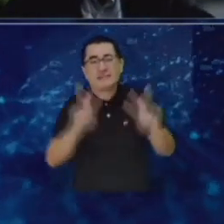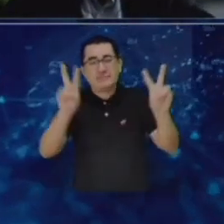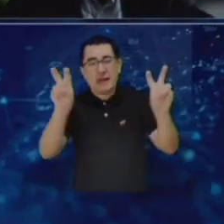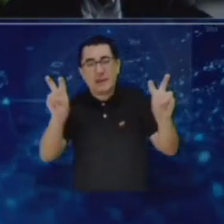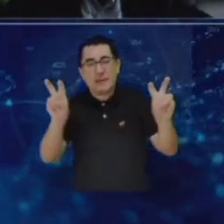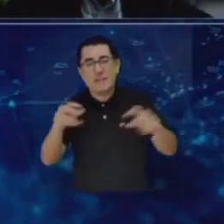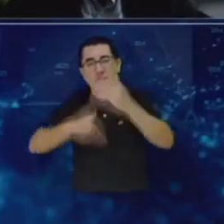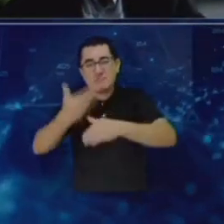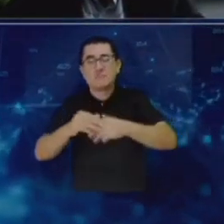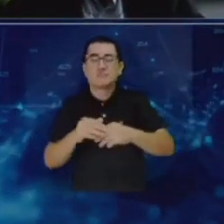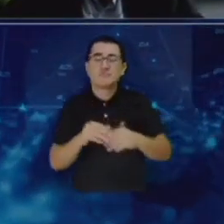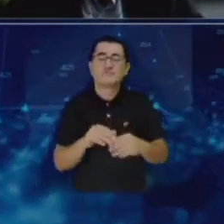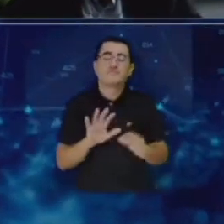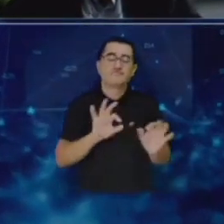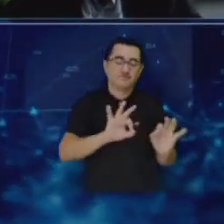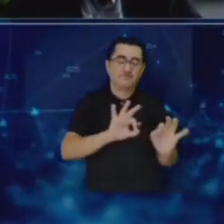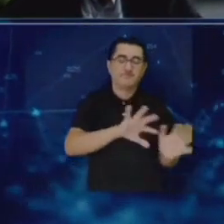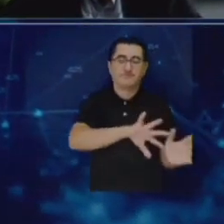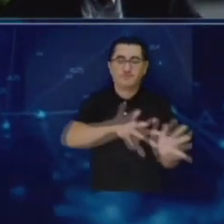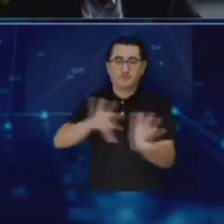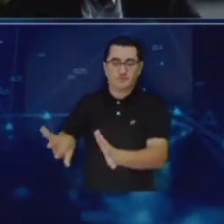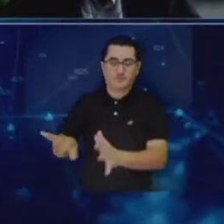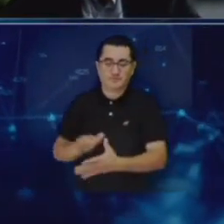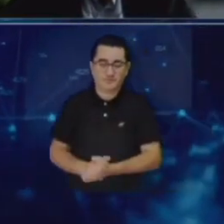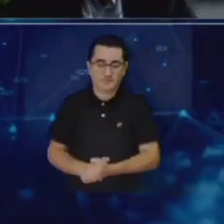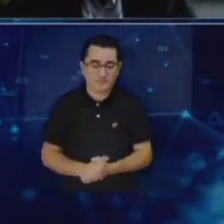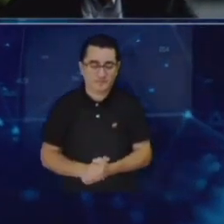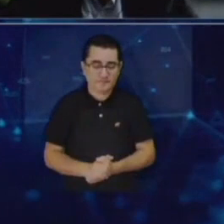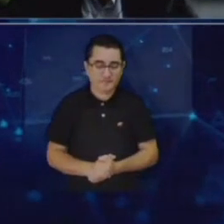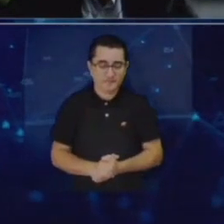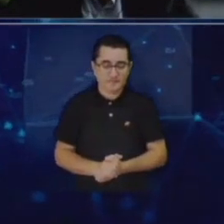Comisión Estudio 4. La siguiente, por favor.